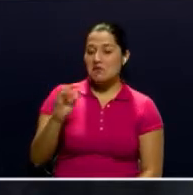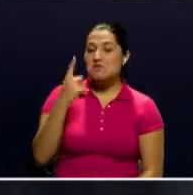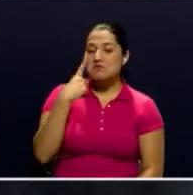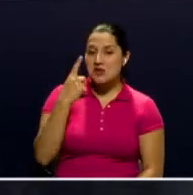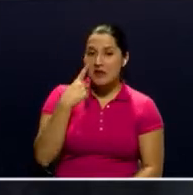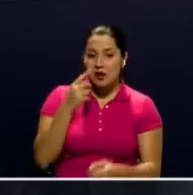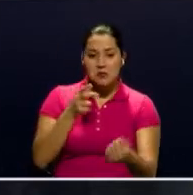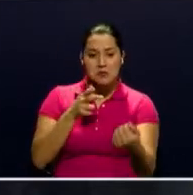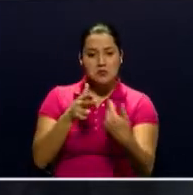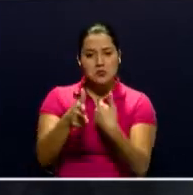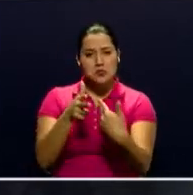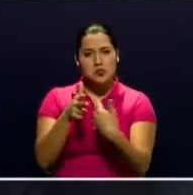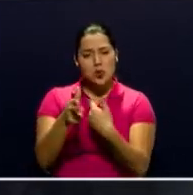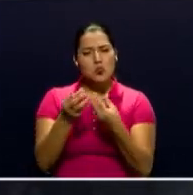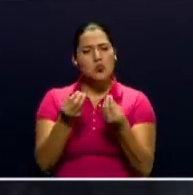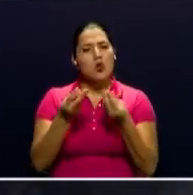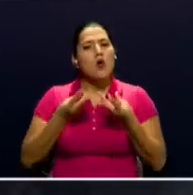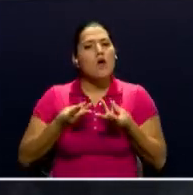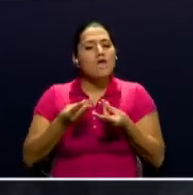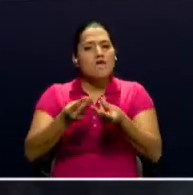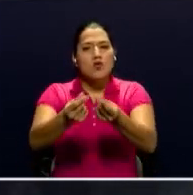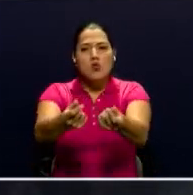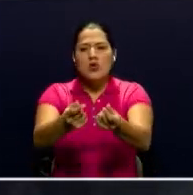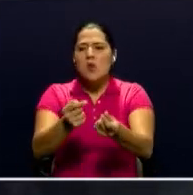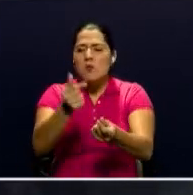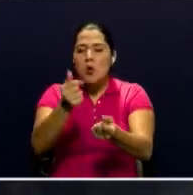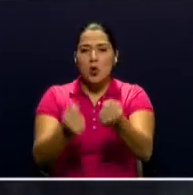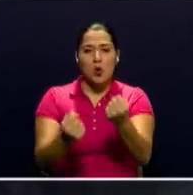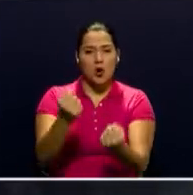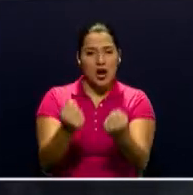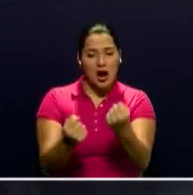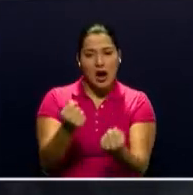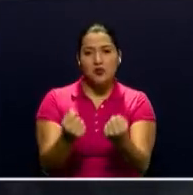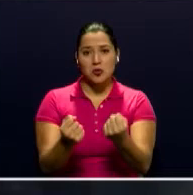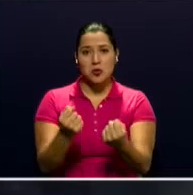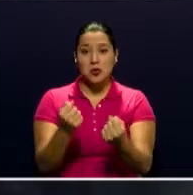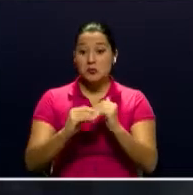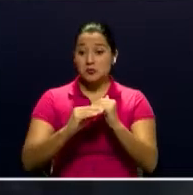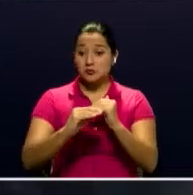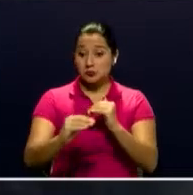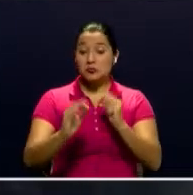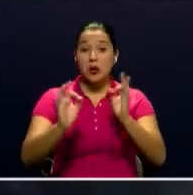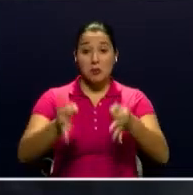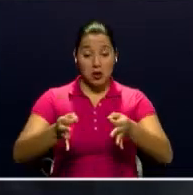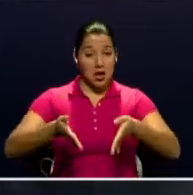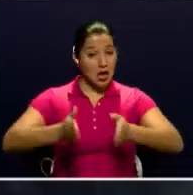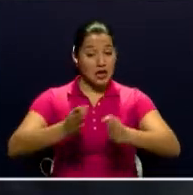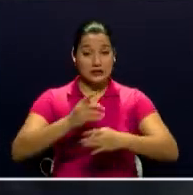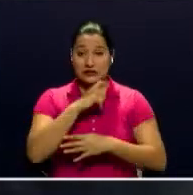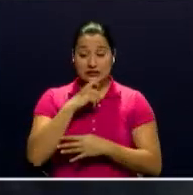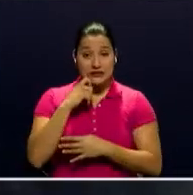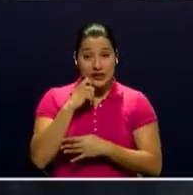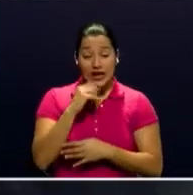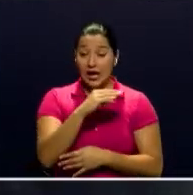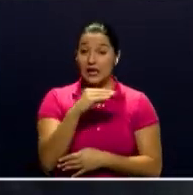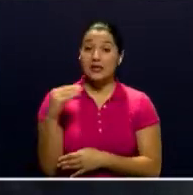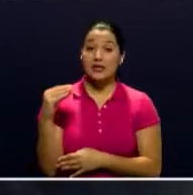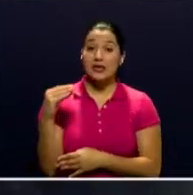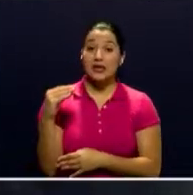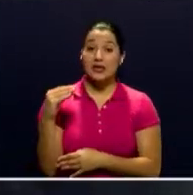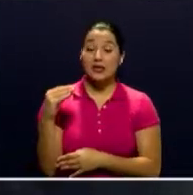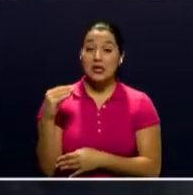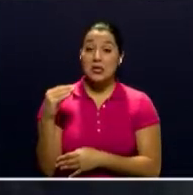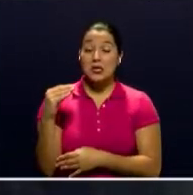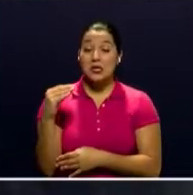de vehículos muy fluida, muy poco tránsito, buena superficie de rodaje seca y